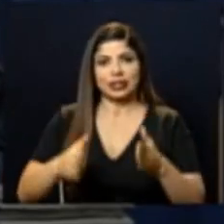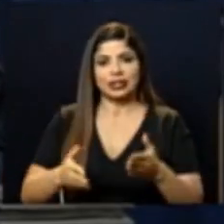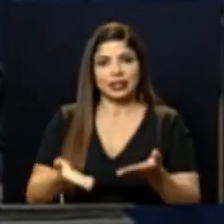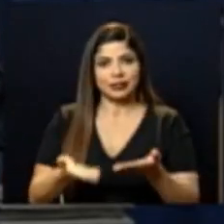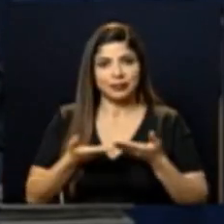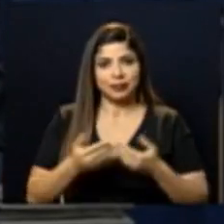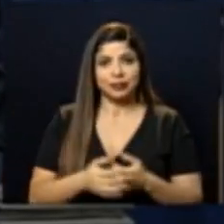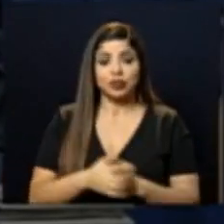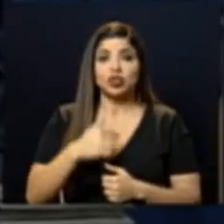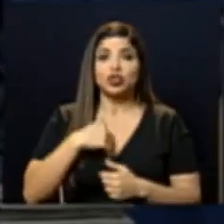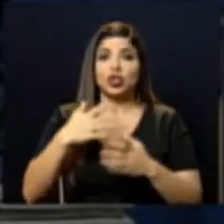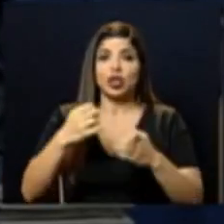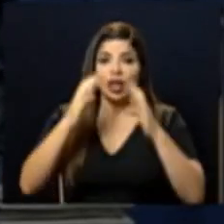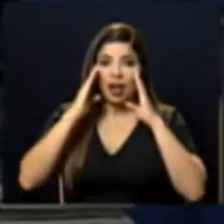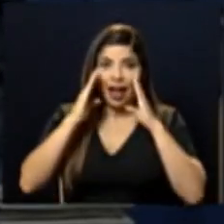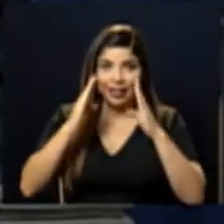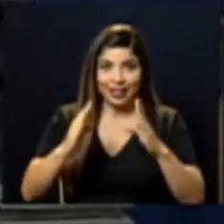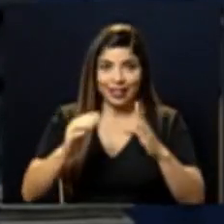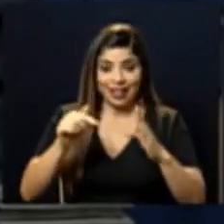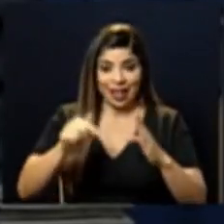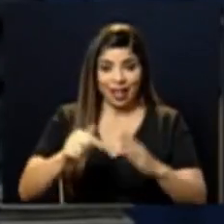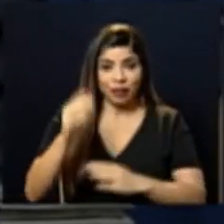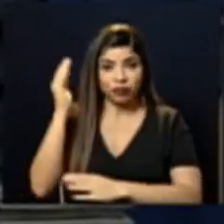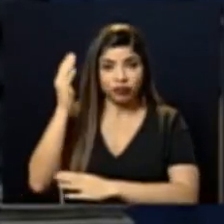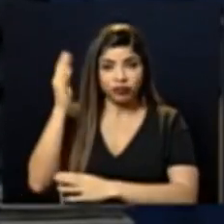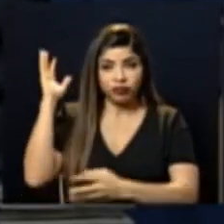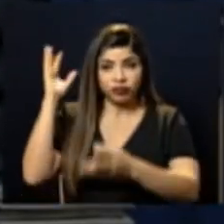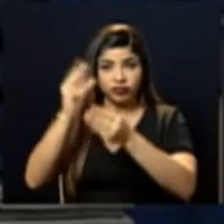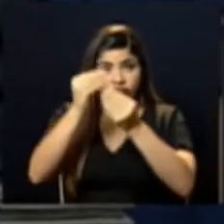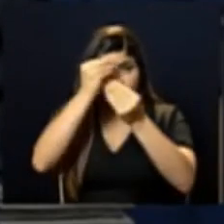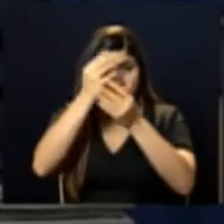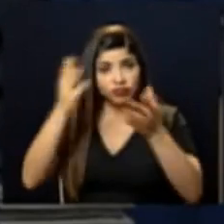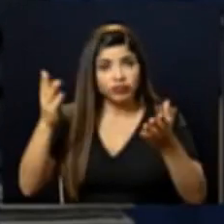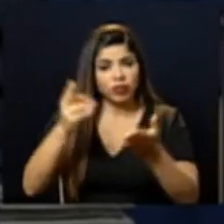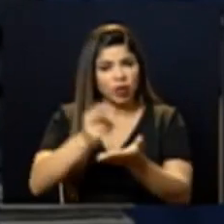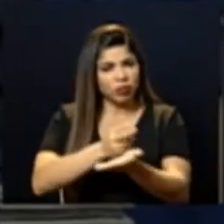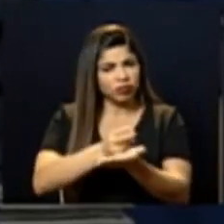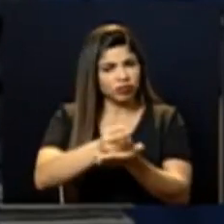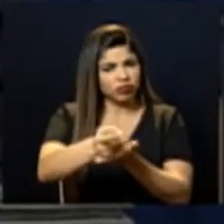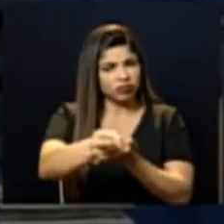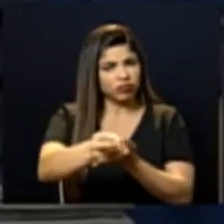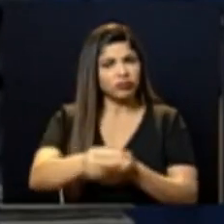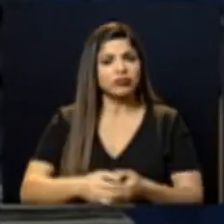Quiero abordar este informe con franqueza y con sinceridad.